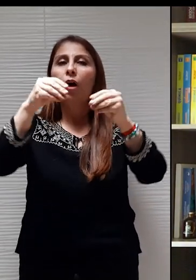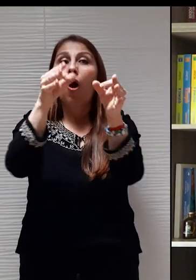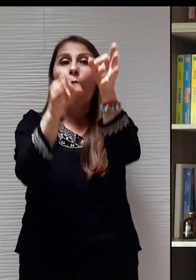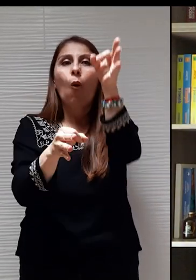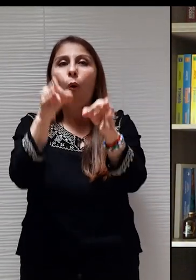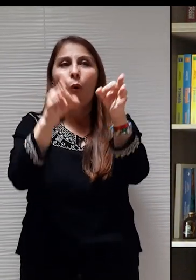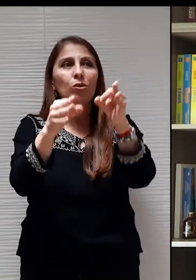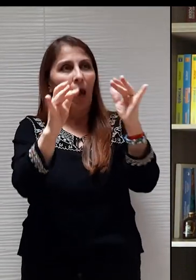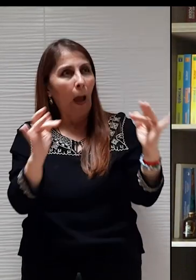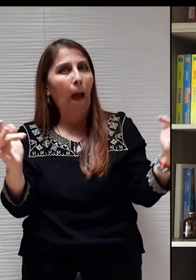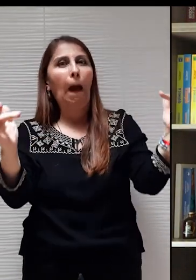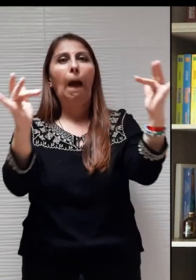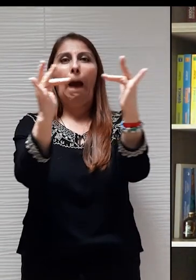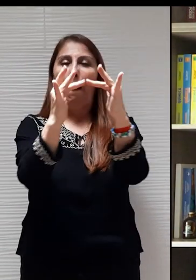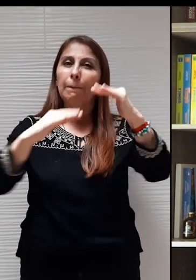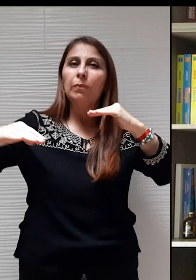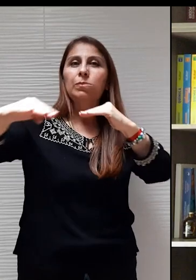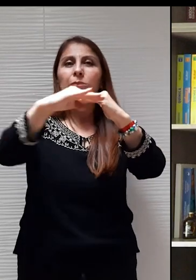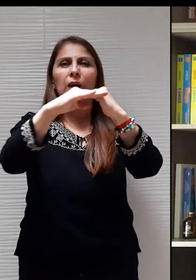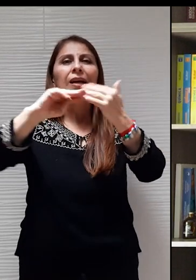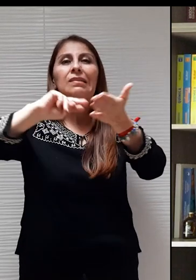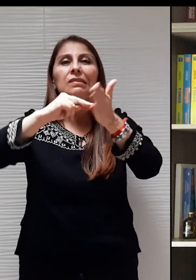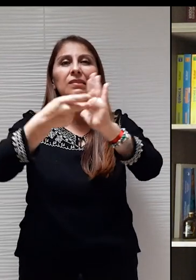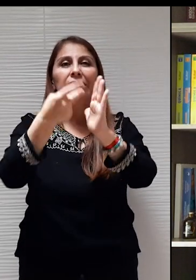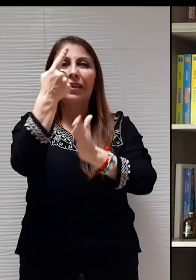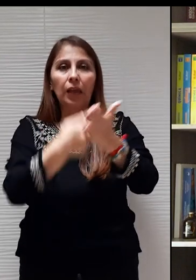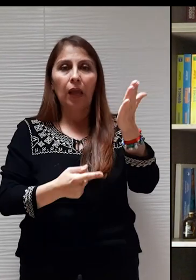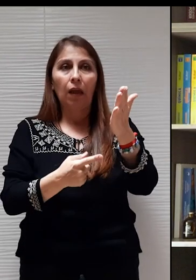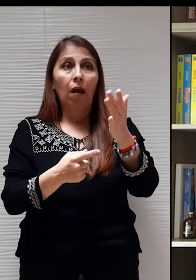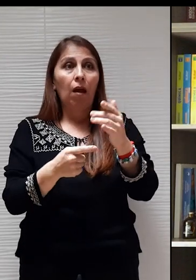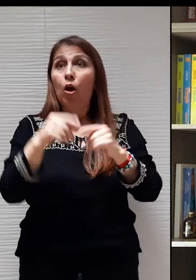que implica disminuir esas